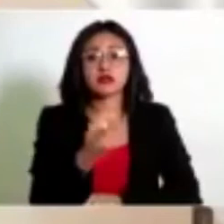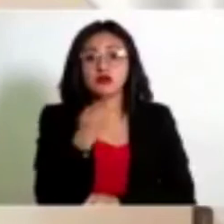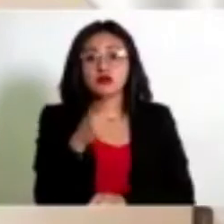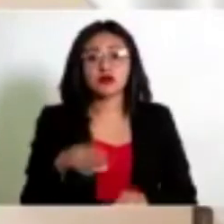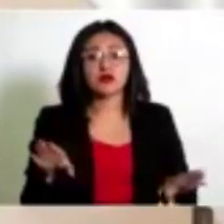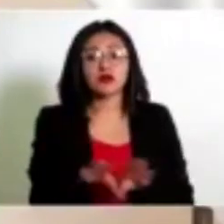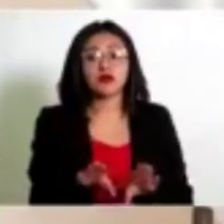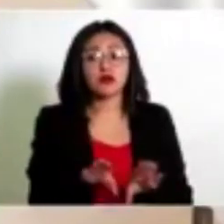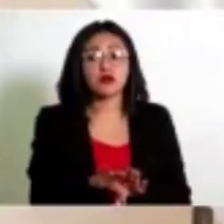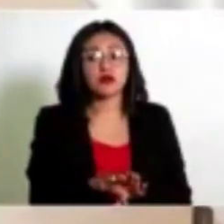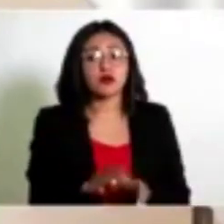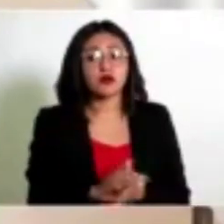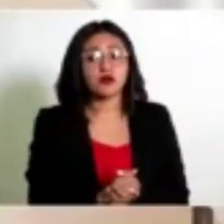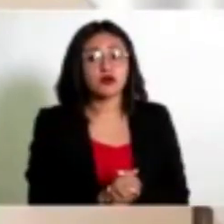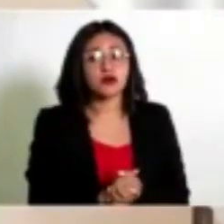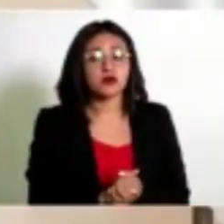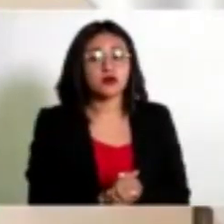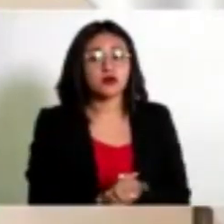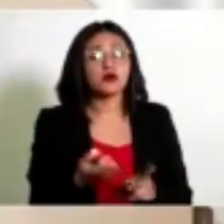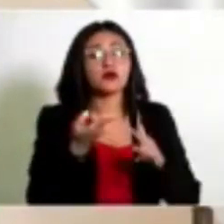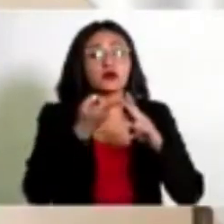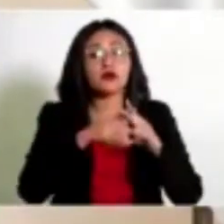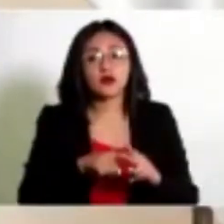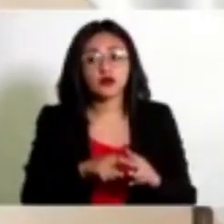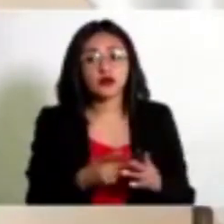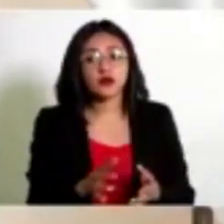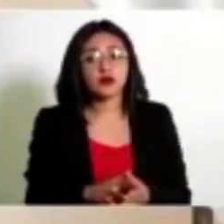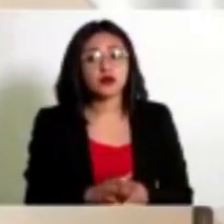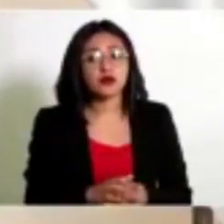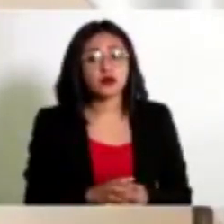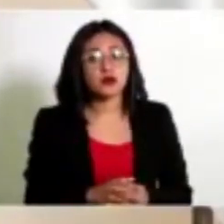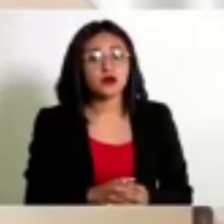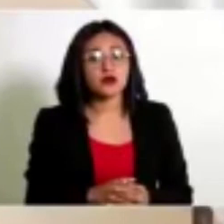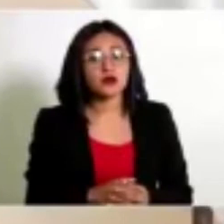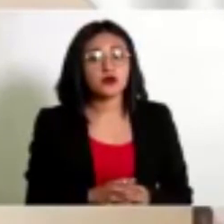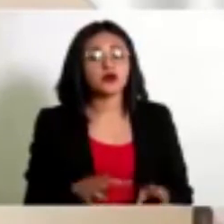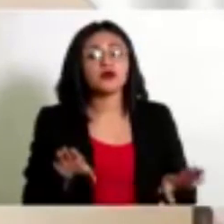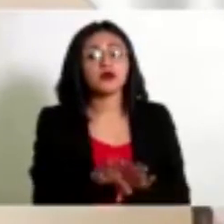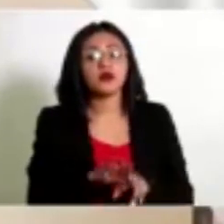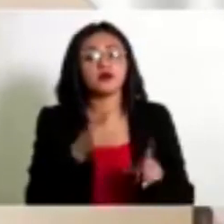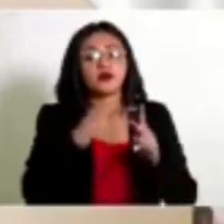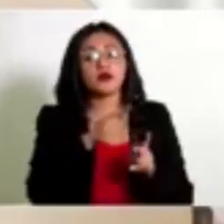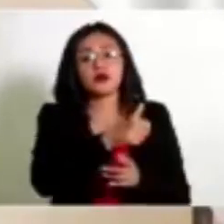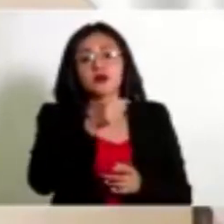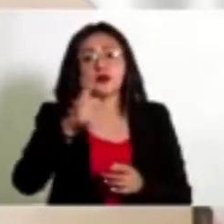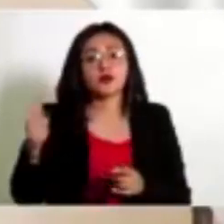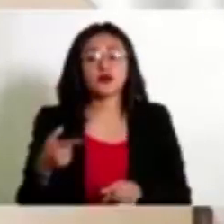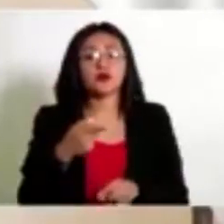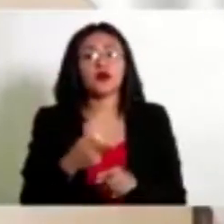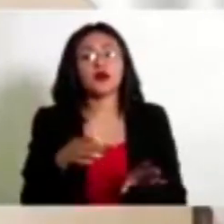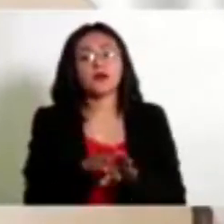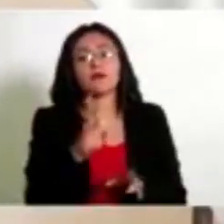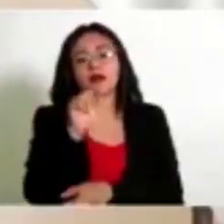a partir de los montos en diferentes partidas se dan por ramo 33